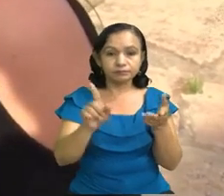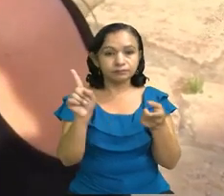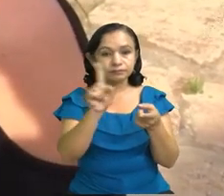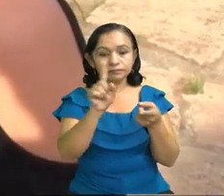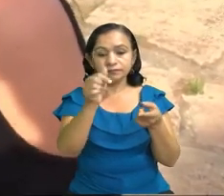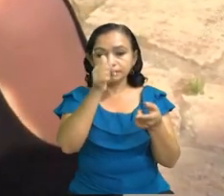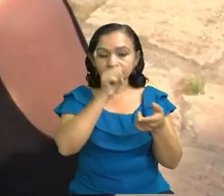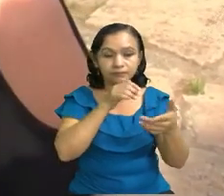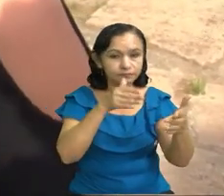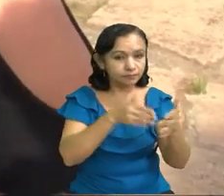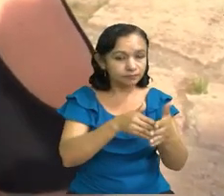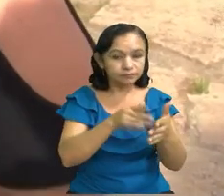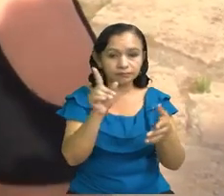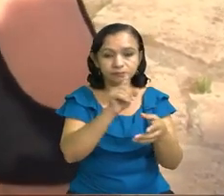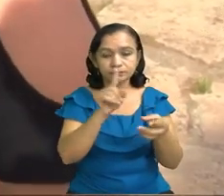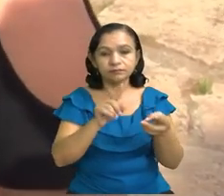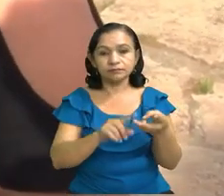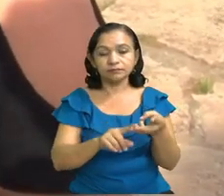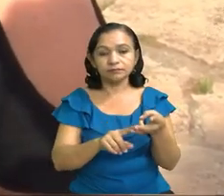aguas estancadas,